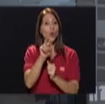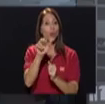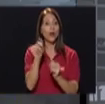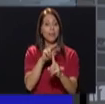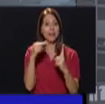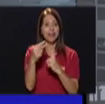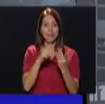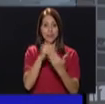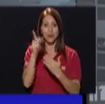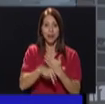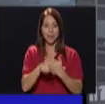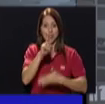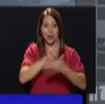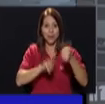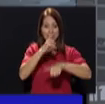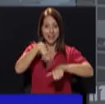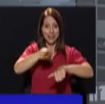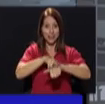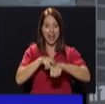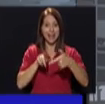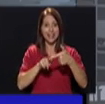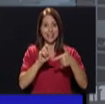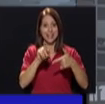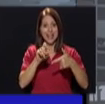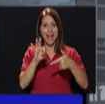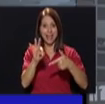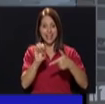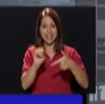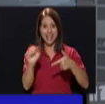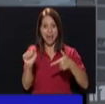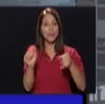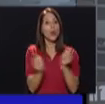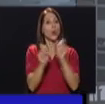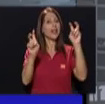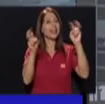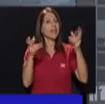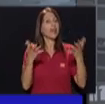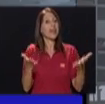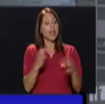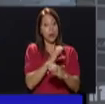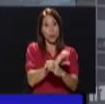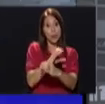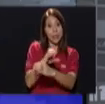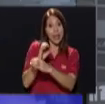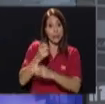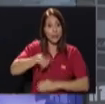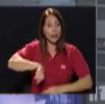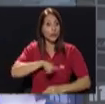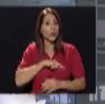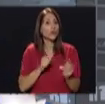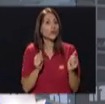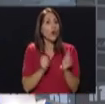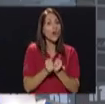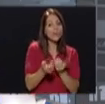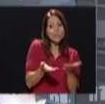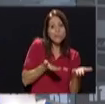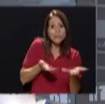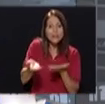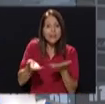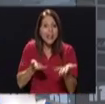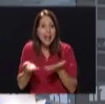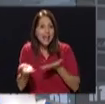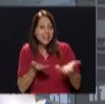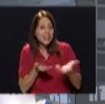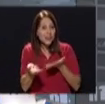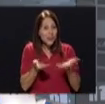Continúe usted con Una Mirada, el programa de la Universidad Nacional y del CINAR S.A. Hoy con el tema de los cuidados que tenemos que tener con esa interacción